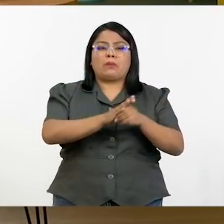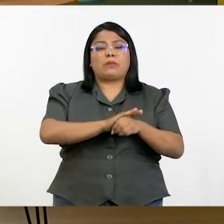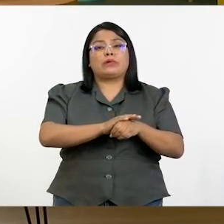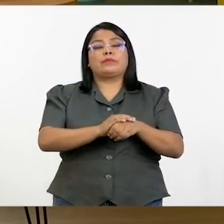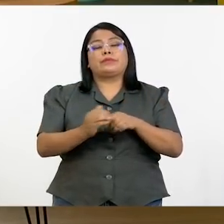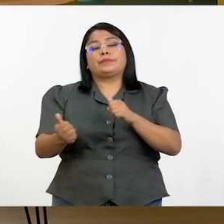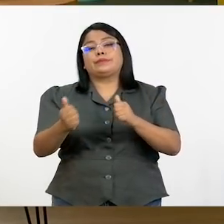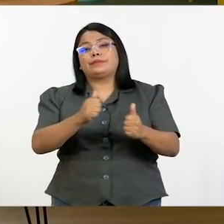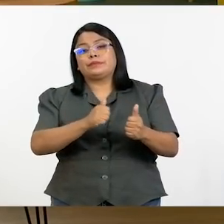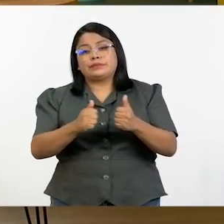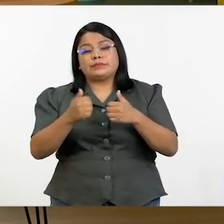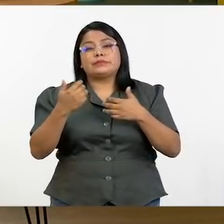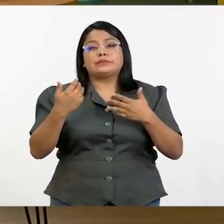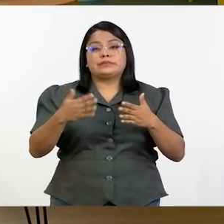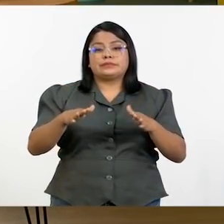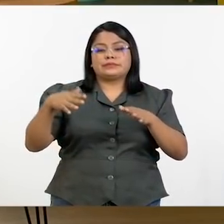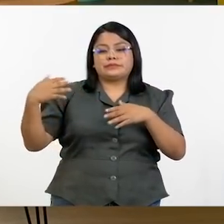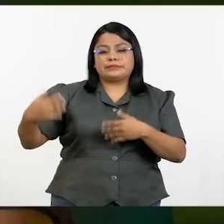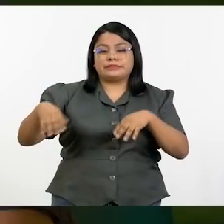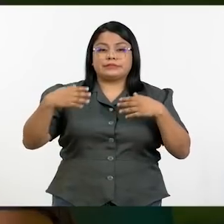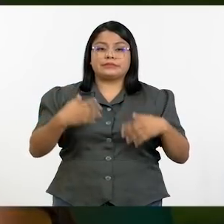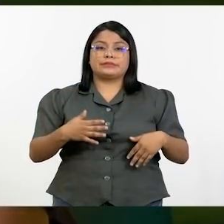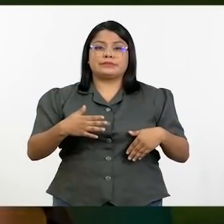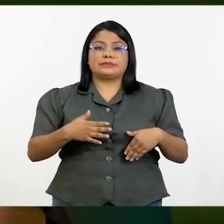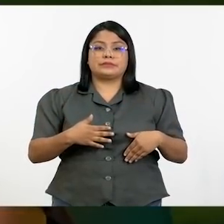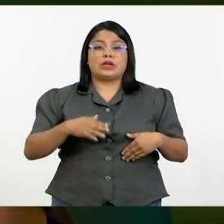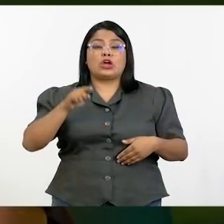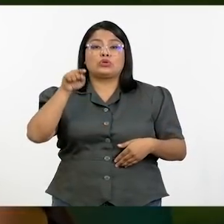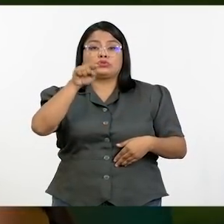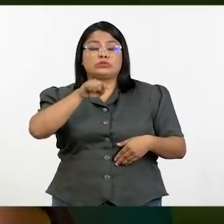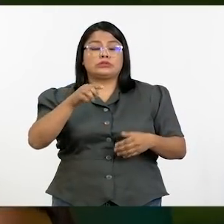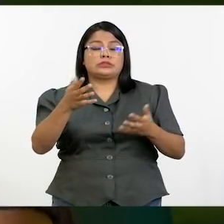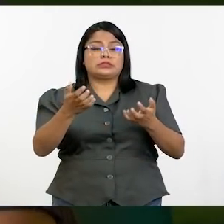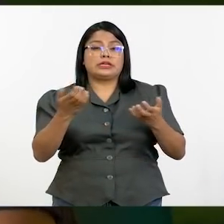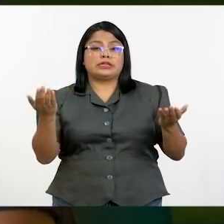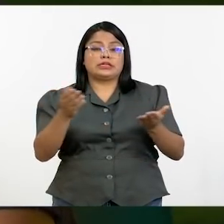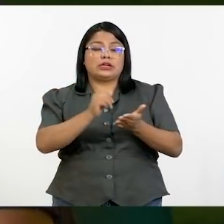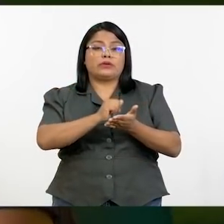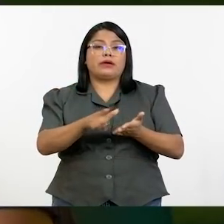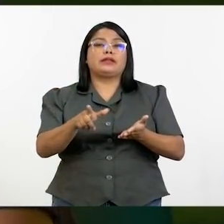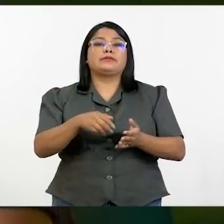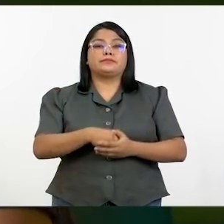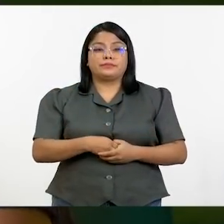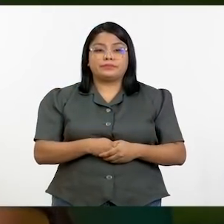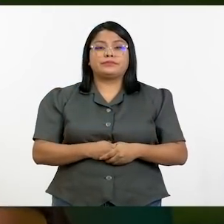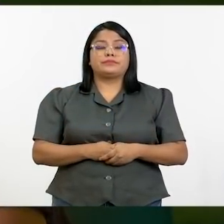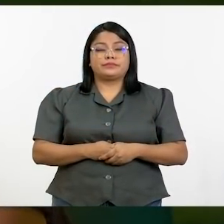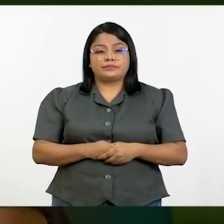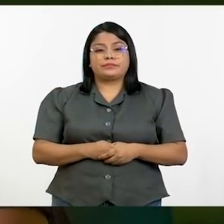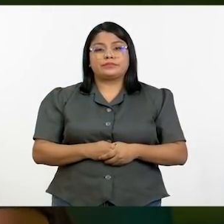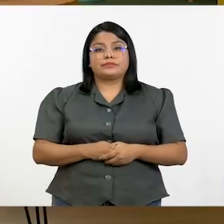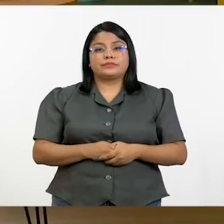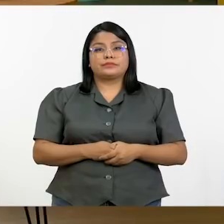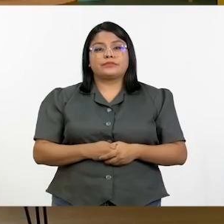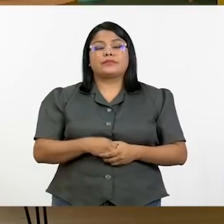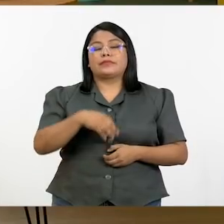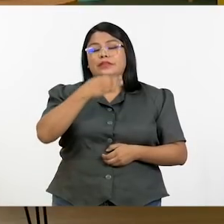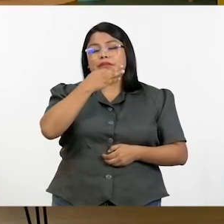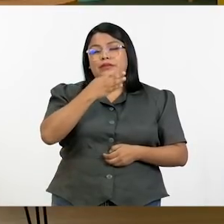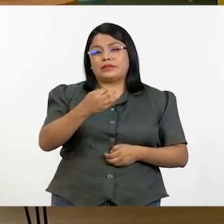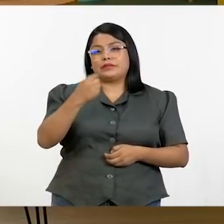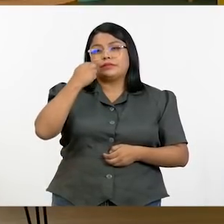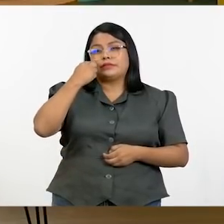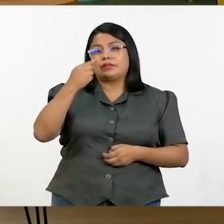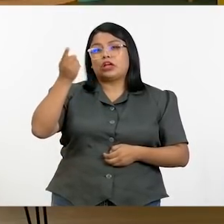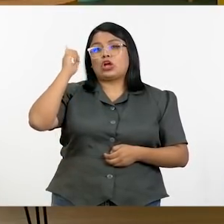llenando, tomando en cuenta, como ya dije, las actividades extracurriculares de nuestro centro educativo. Así es, realmente si